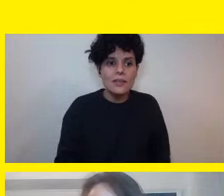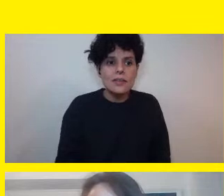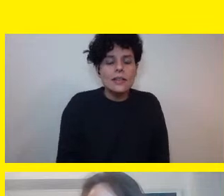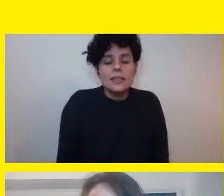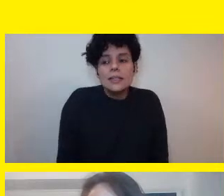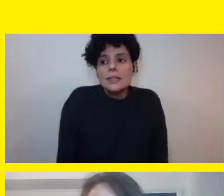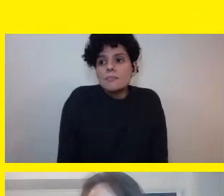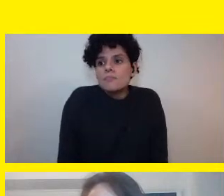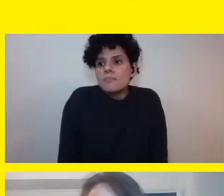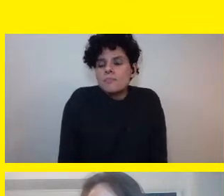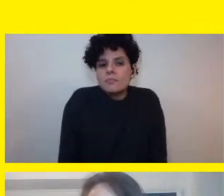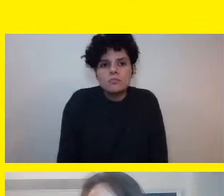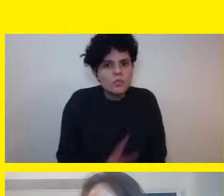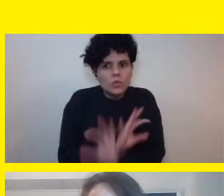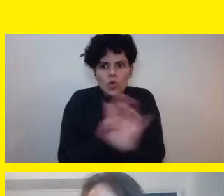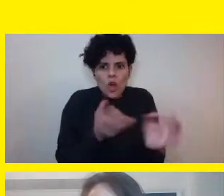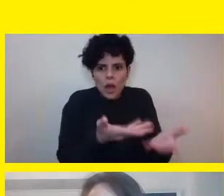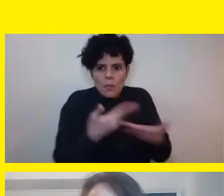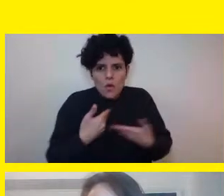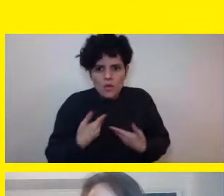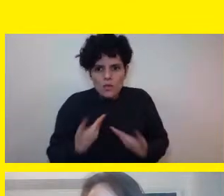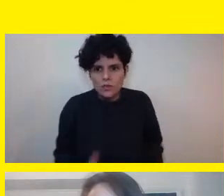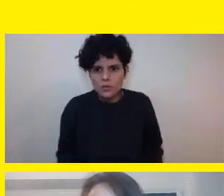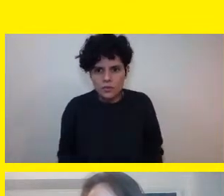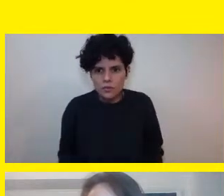jamás de ofrecernos, digamos, ¿ya?